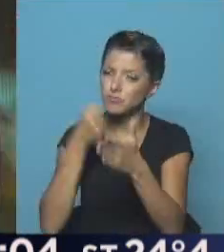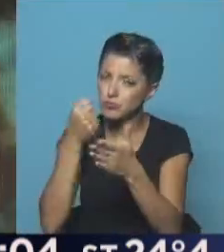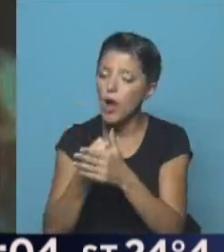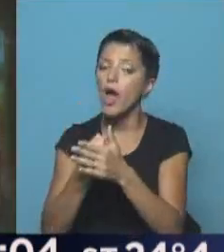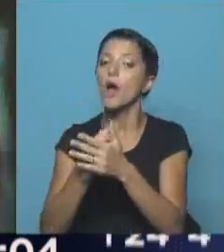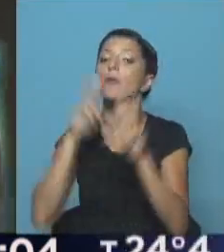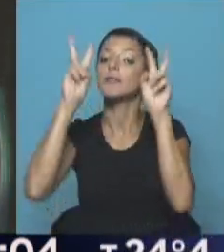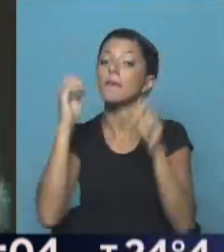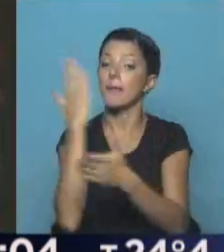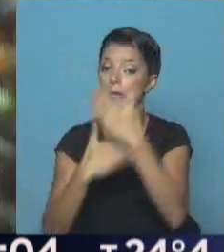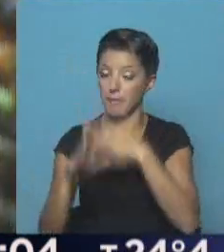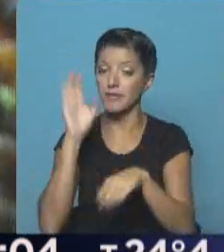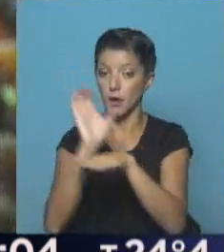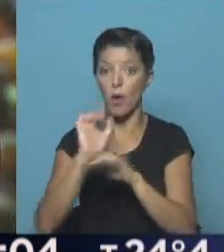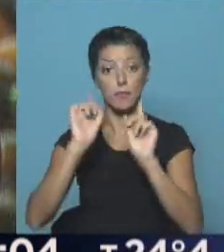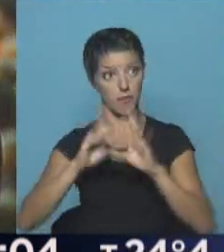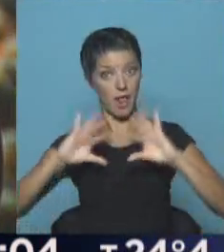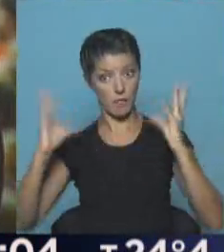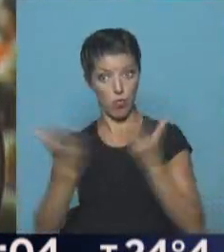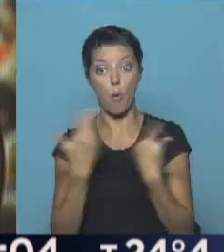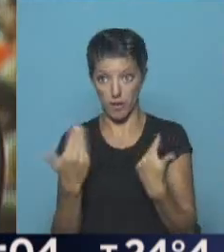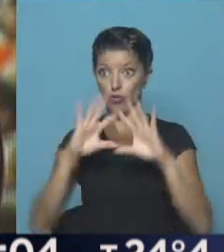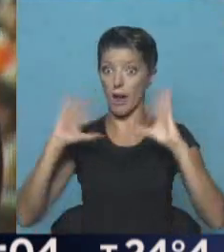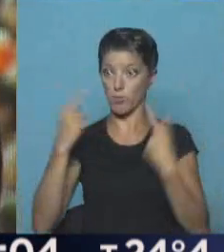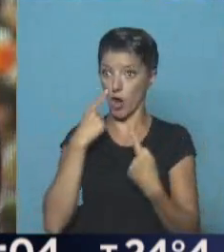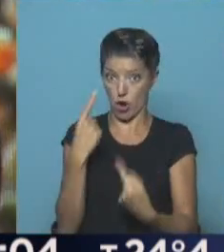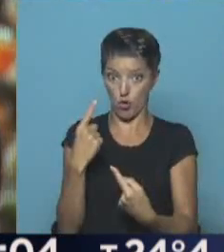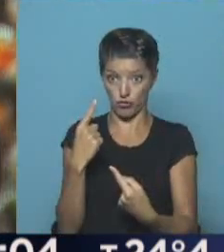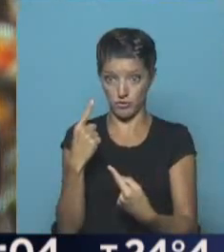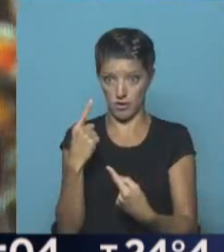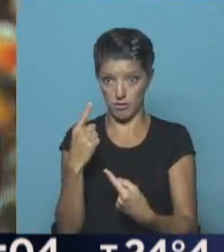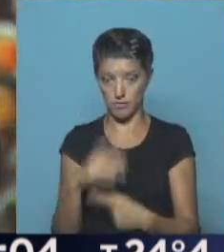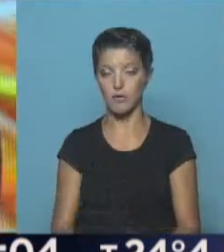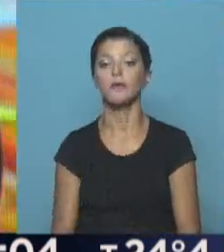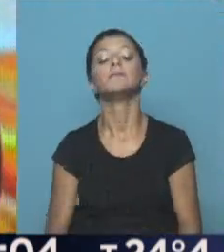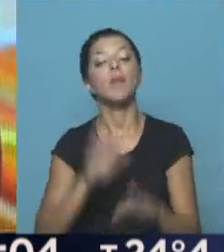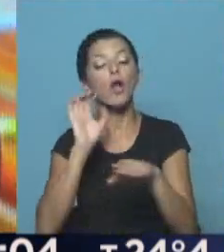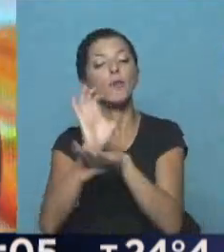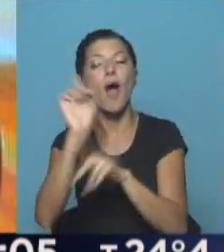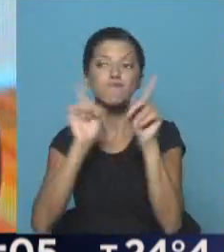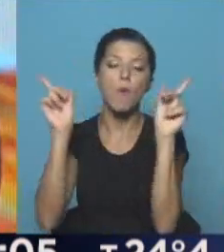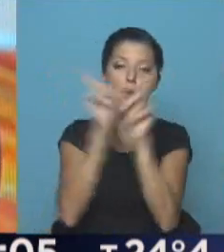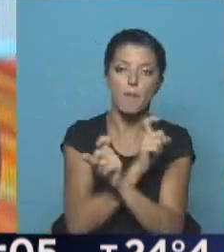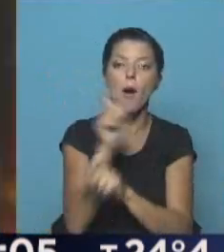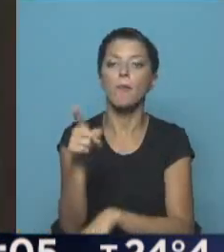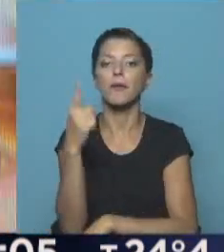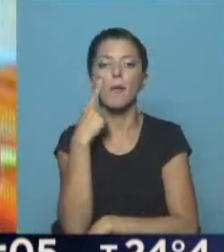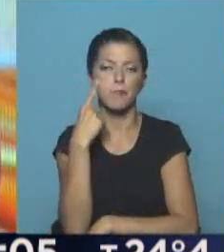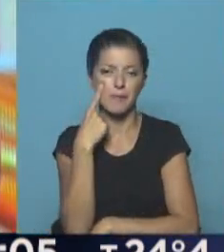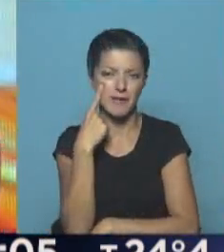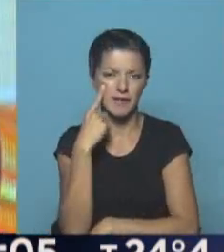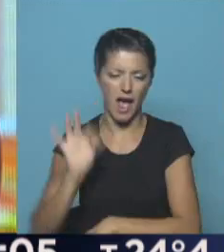no solo en Ecuador, sino también en el mundo, por lo cual se lo reconoce. Si bien en Ecuador también tuvo algunos problemas, porque por vivir en estos últimos